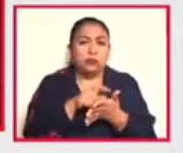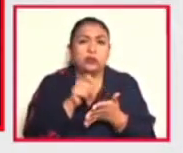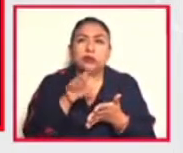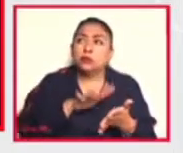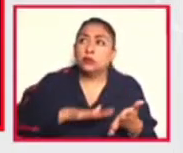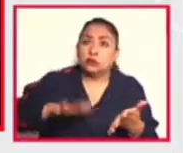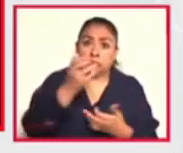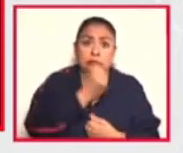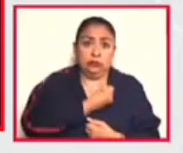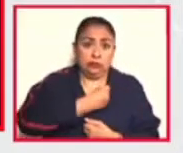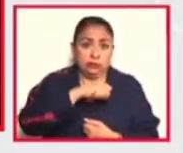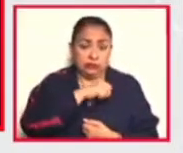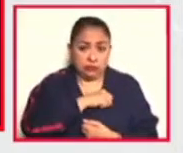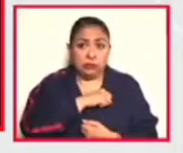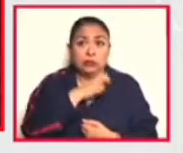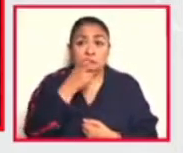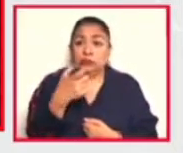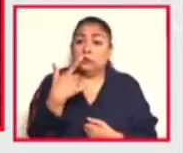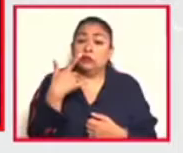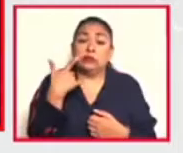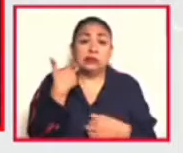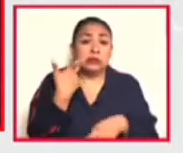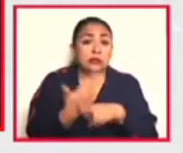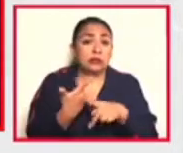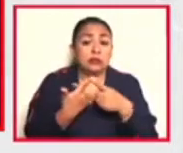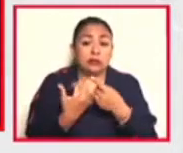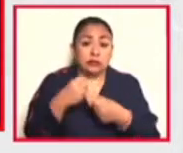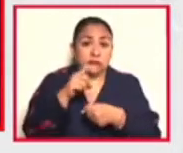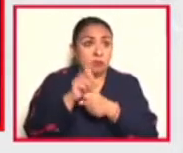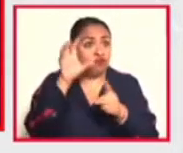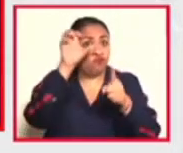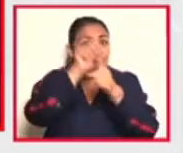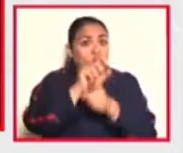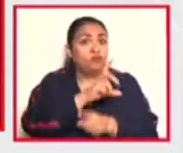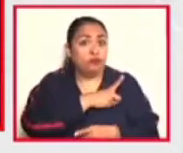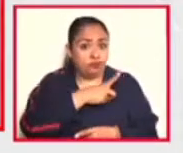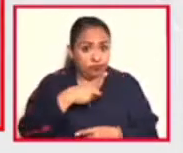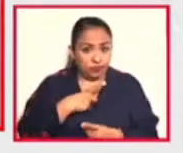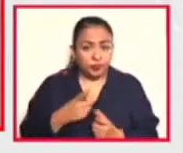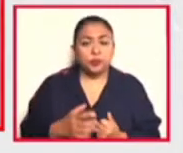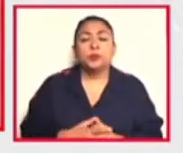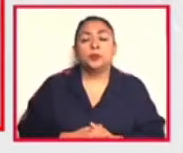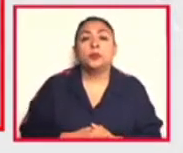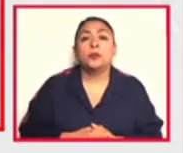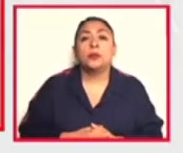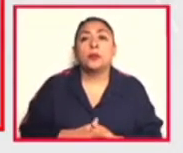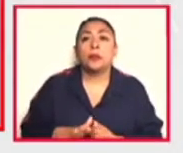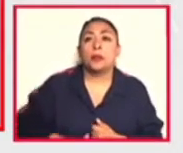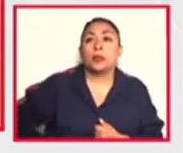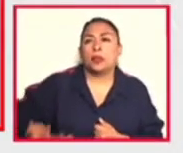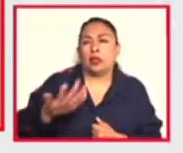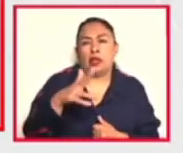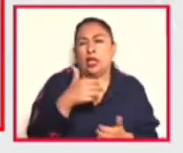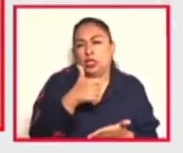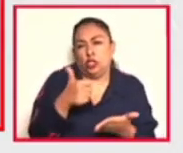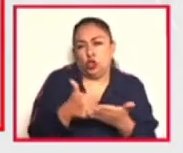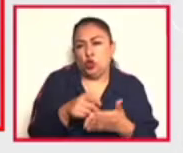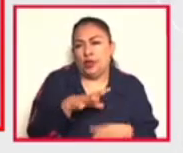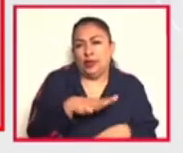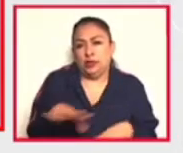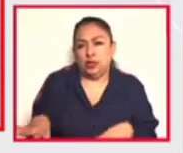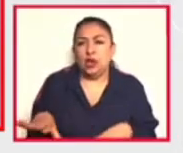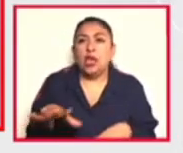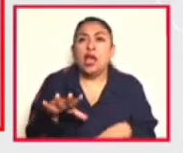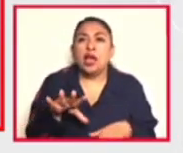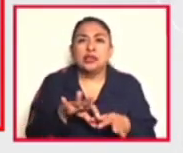sano, y que es labor de la sociedad alcanzarlo. La población urbana en general se va